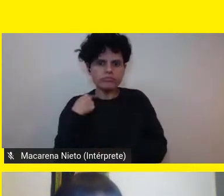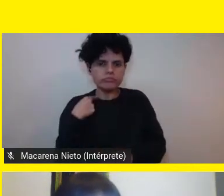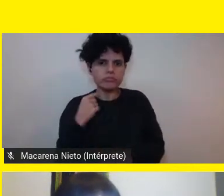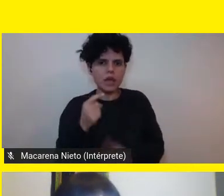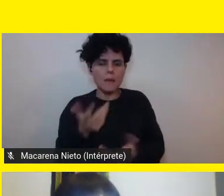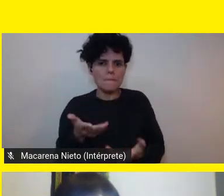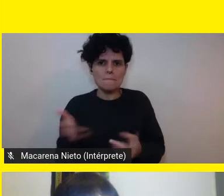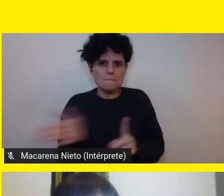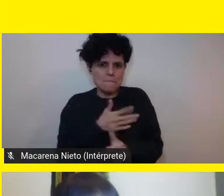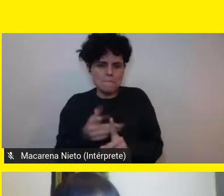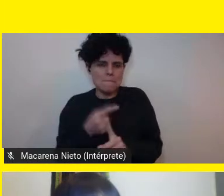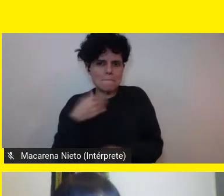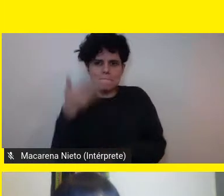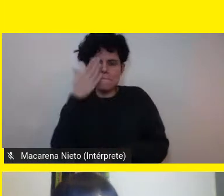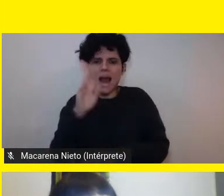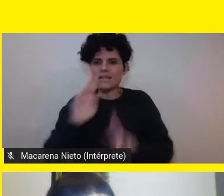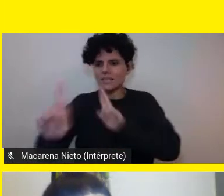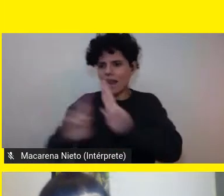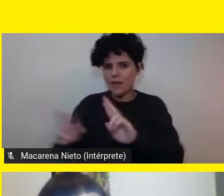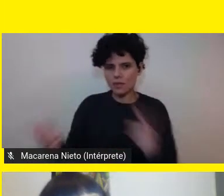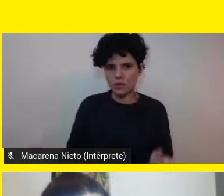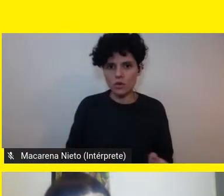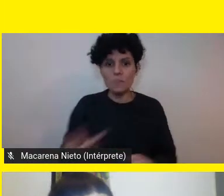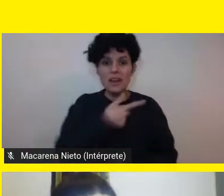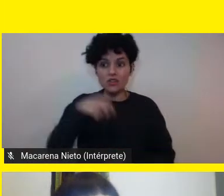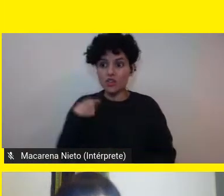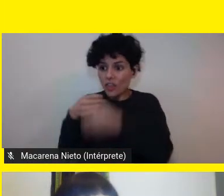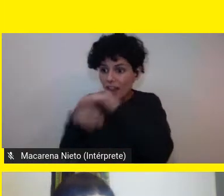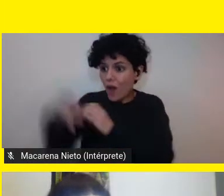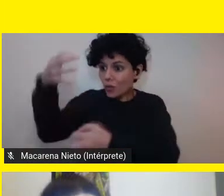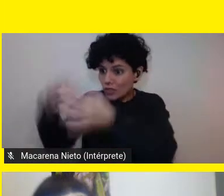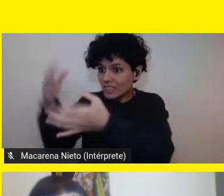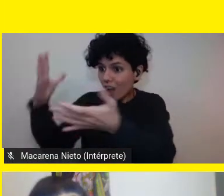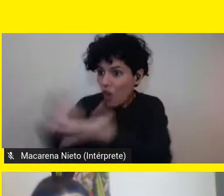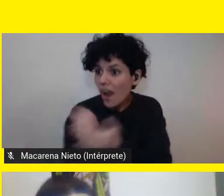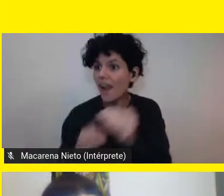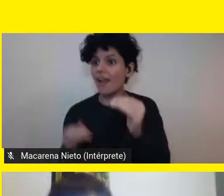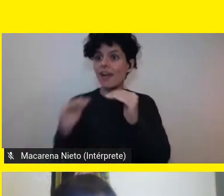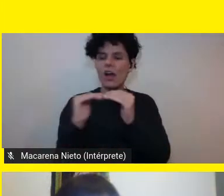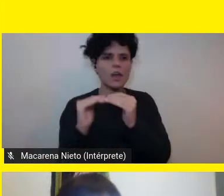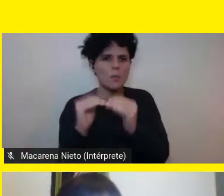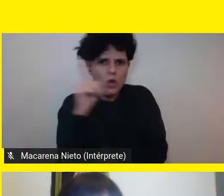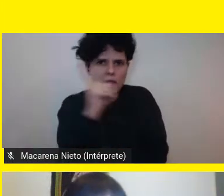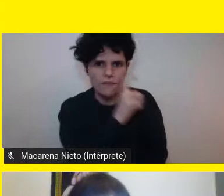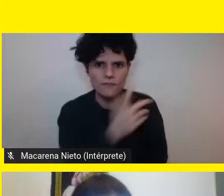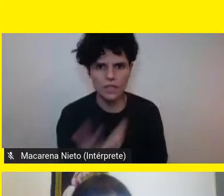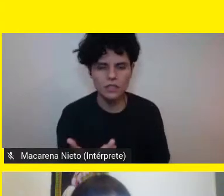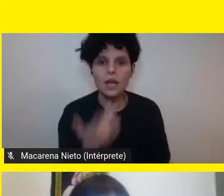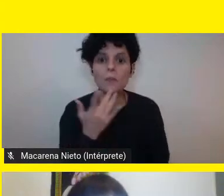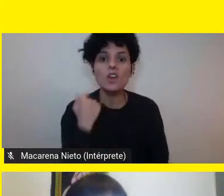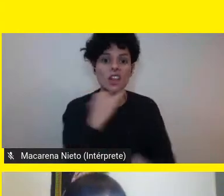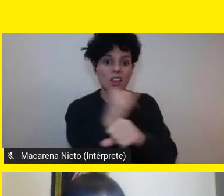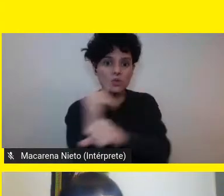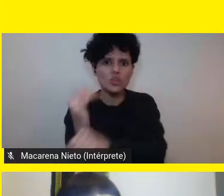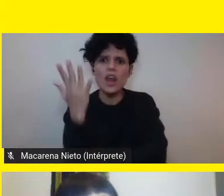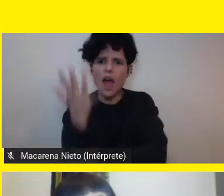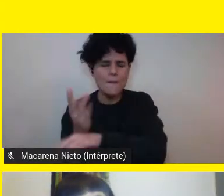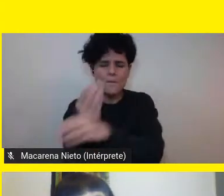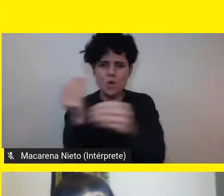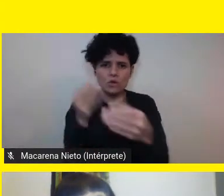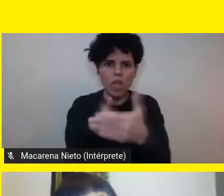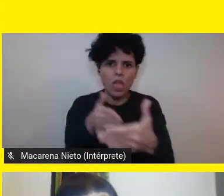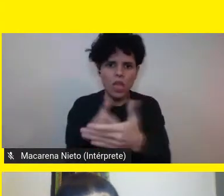día es muy difícil poder acceder a la justicia y hay obstáculos que tienen que ver con los propios obstáculos institucionales, pero también con